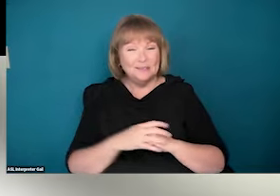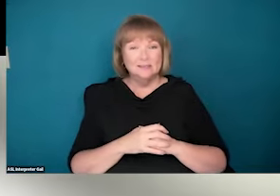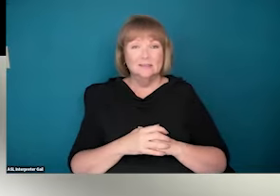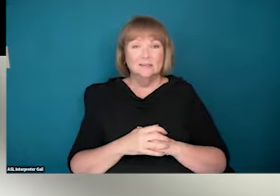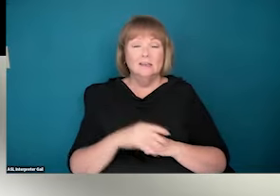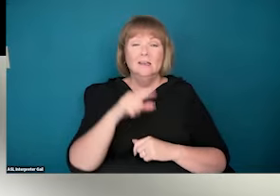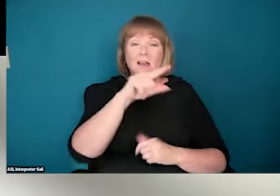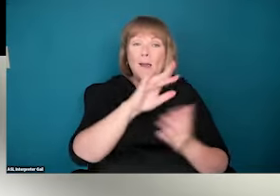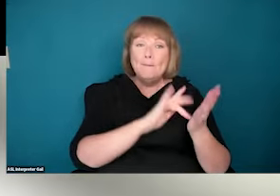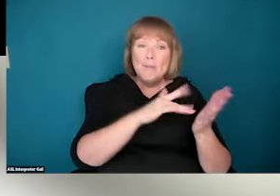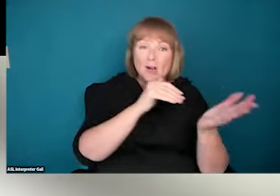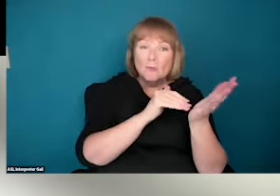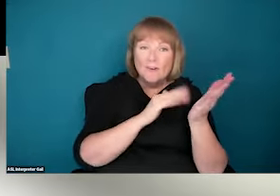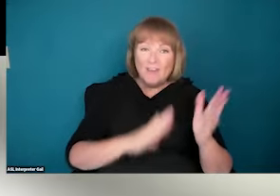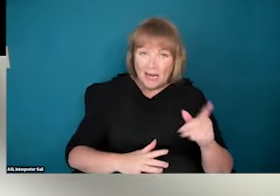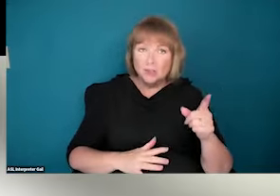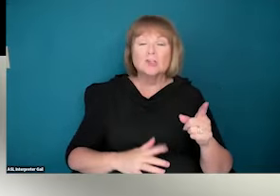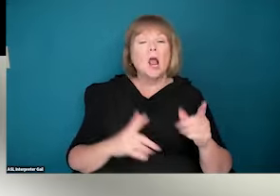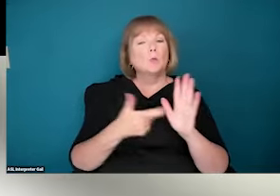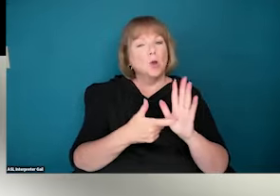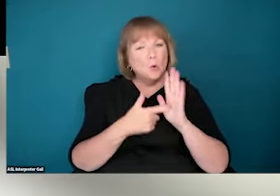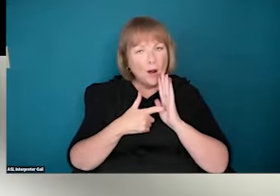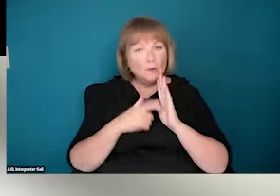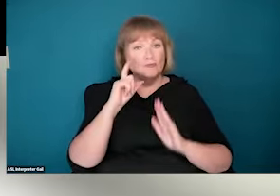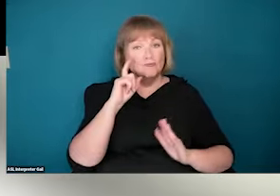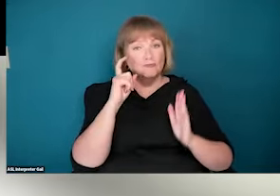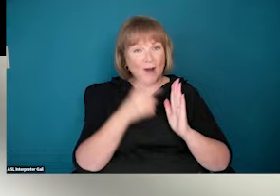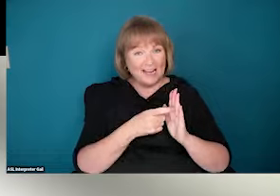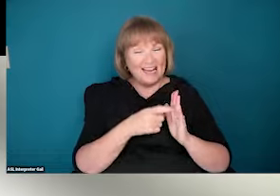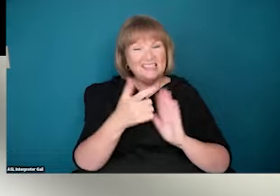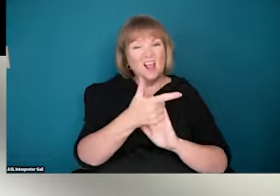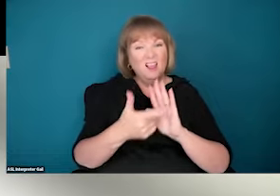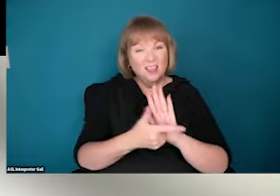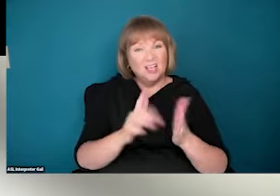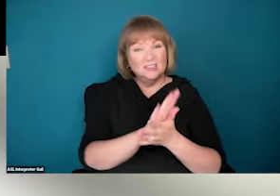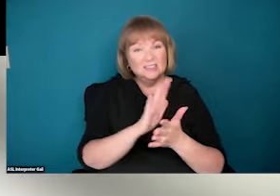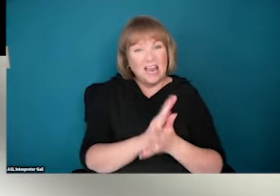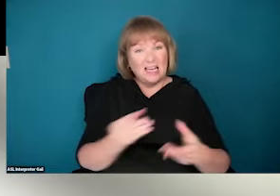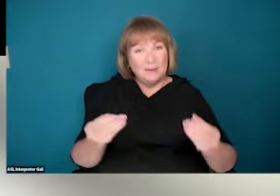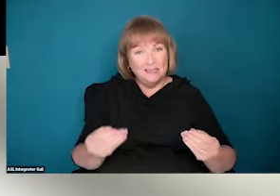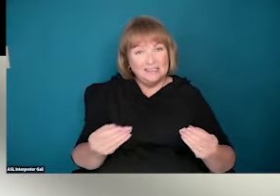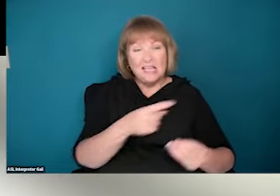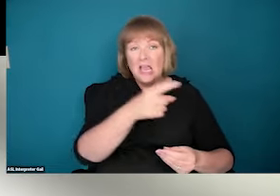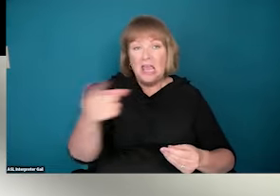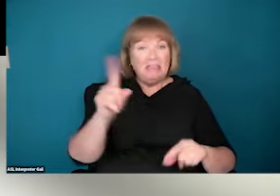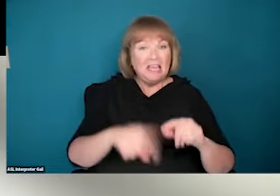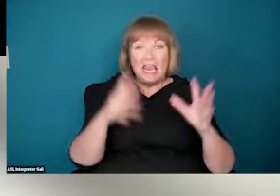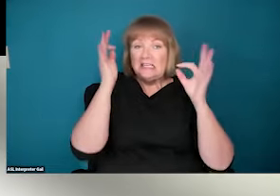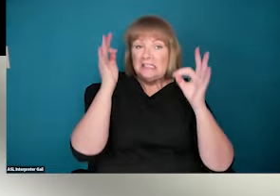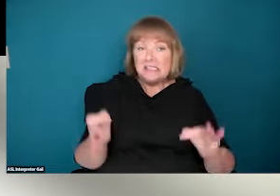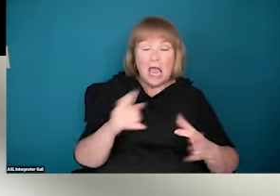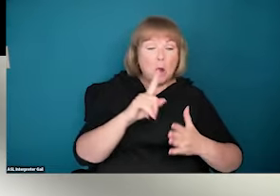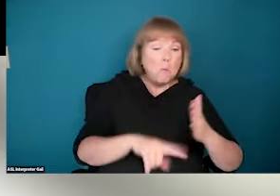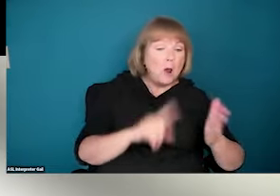de Custodios o Guardianes, y estos apoyan a todos los individuos que estos